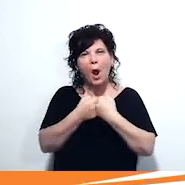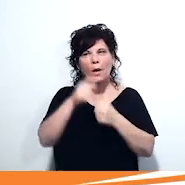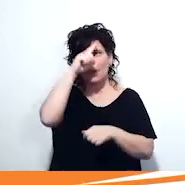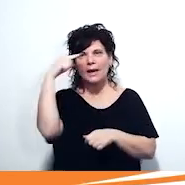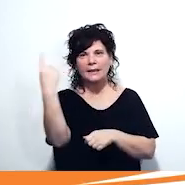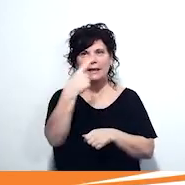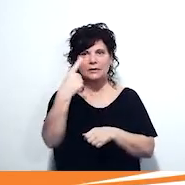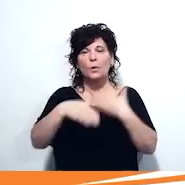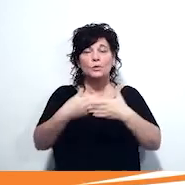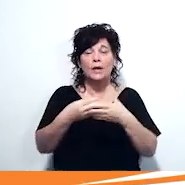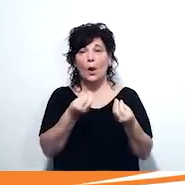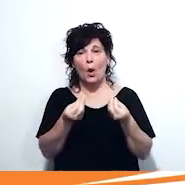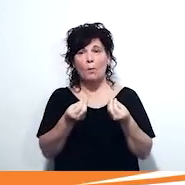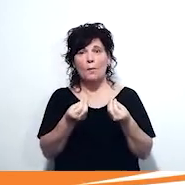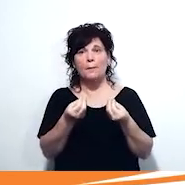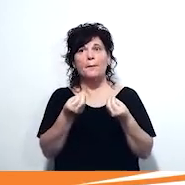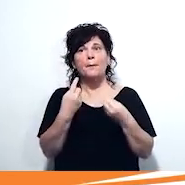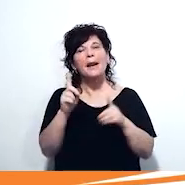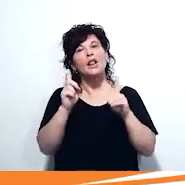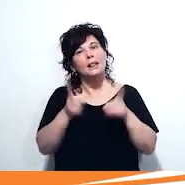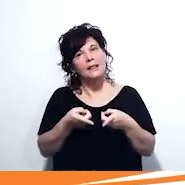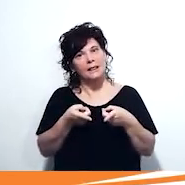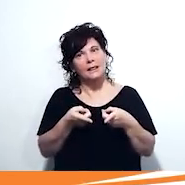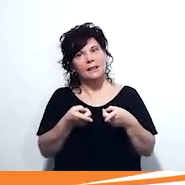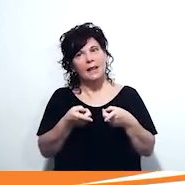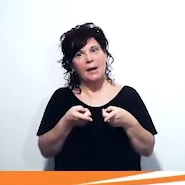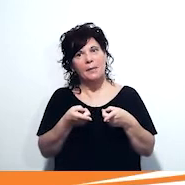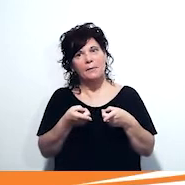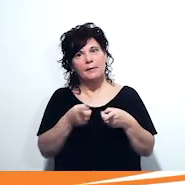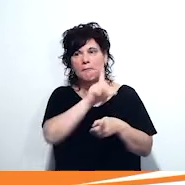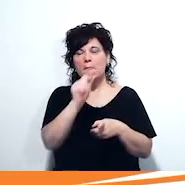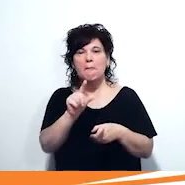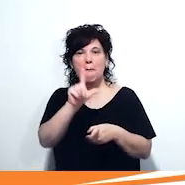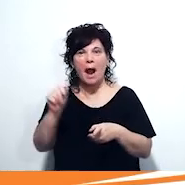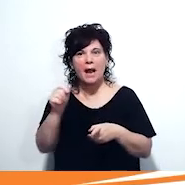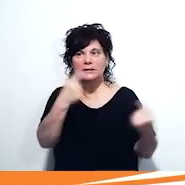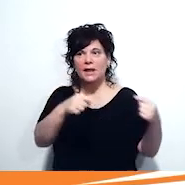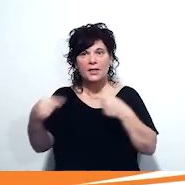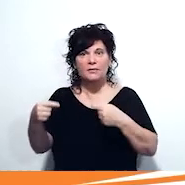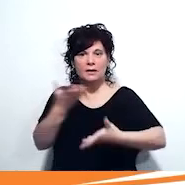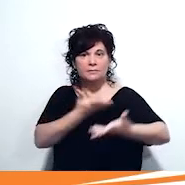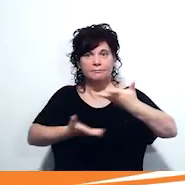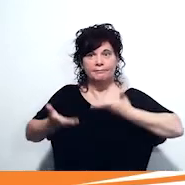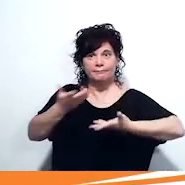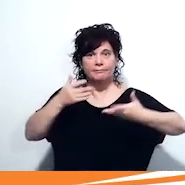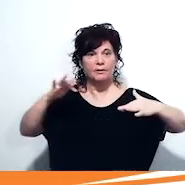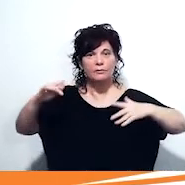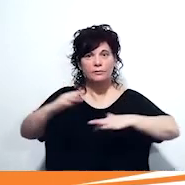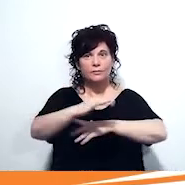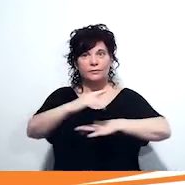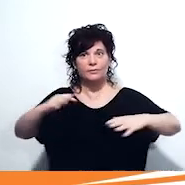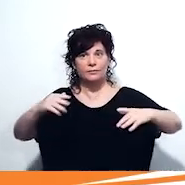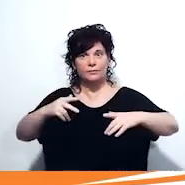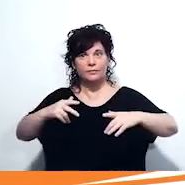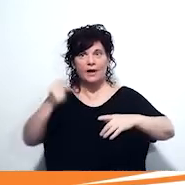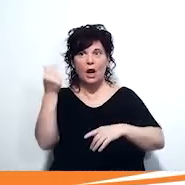de cómo usarlos, pero además tienen que, eventualmente, si se pueden usar entre distintos países, si el flujo existe para promover la